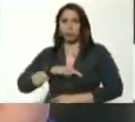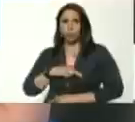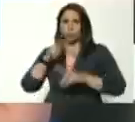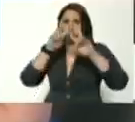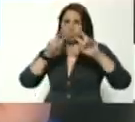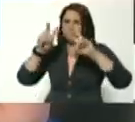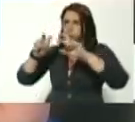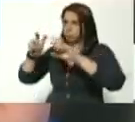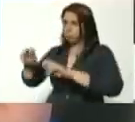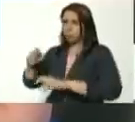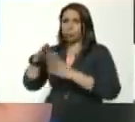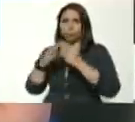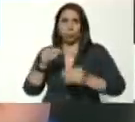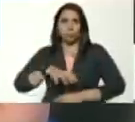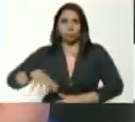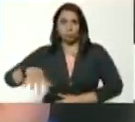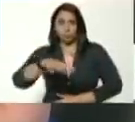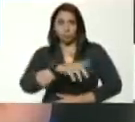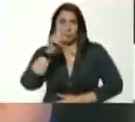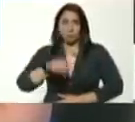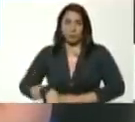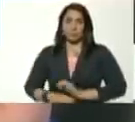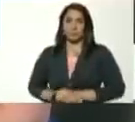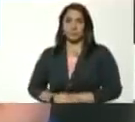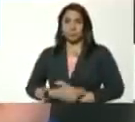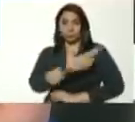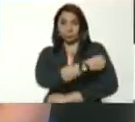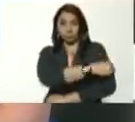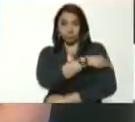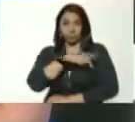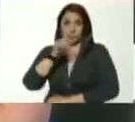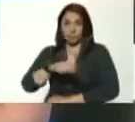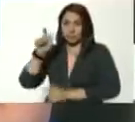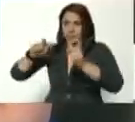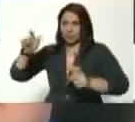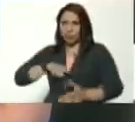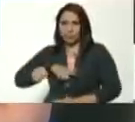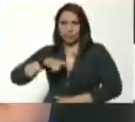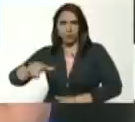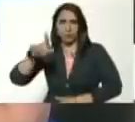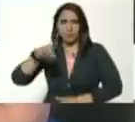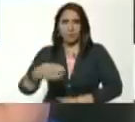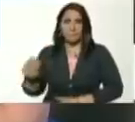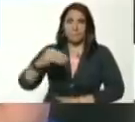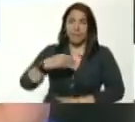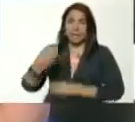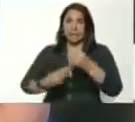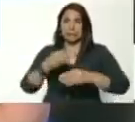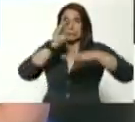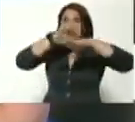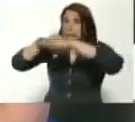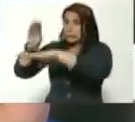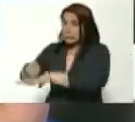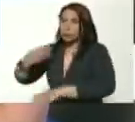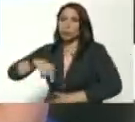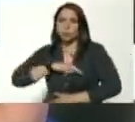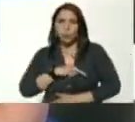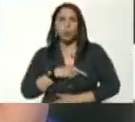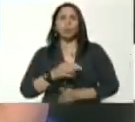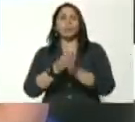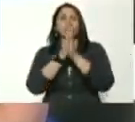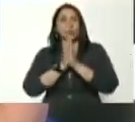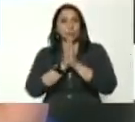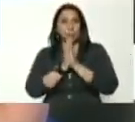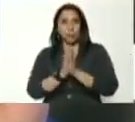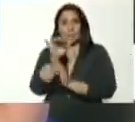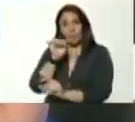país, muestras aleatorias de hospitales y de viajeros. Más que generar alarmismo, queremos llamar a la